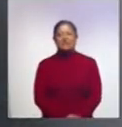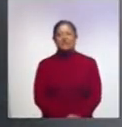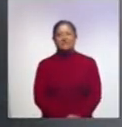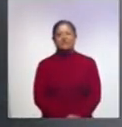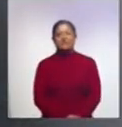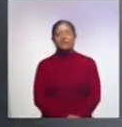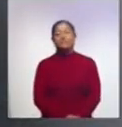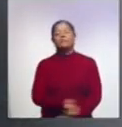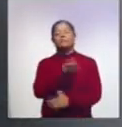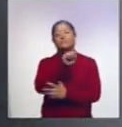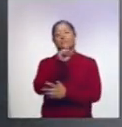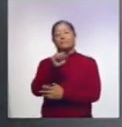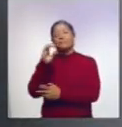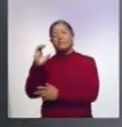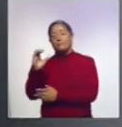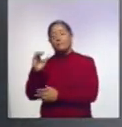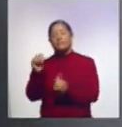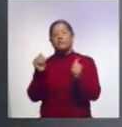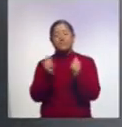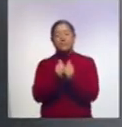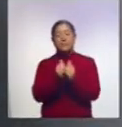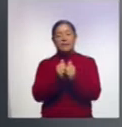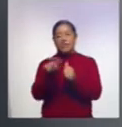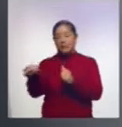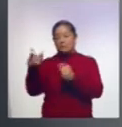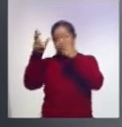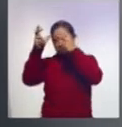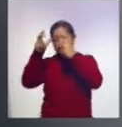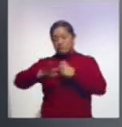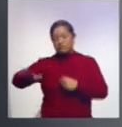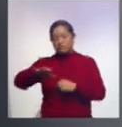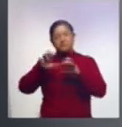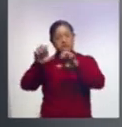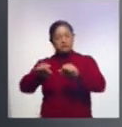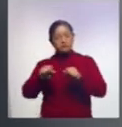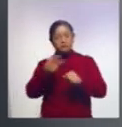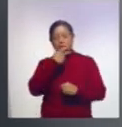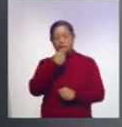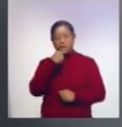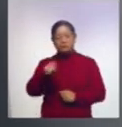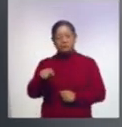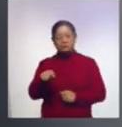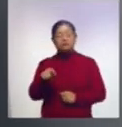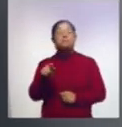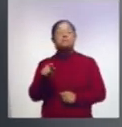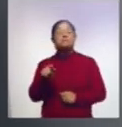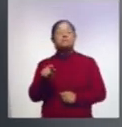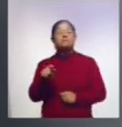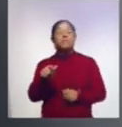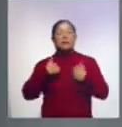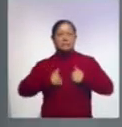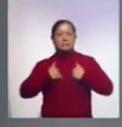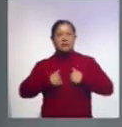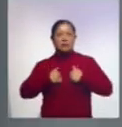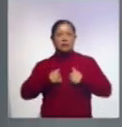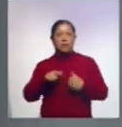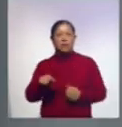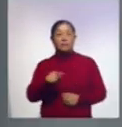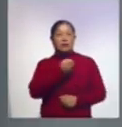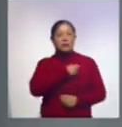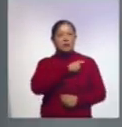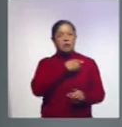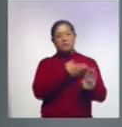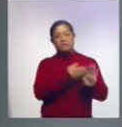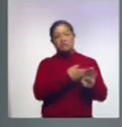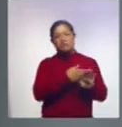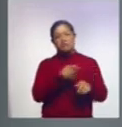La Secretaría de Seguridad Ciudadana, a través de la Dirección de Inteligencia, aseguró a una persona por delitos contra la salud en su modalidad de narcomenudeo en el municipio de Chautempan. Mediante la implementación